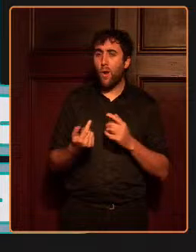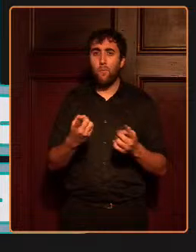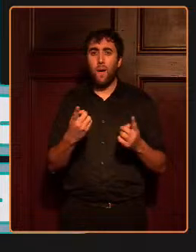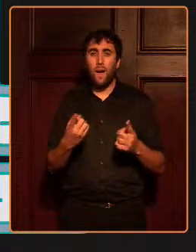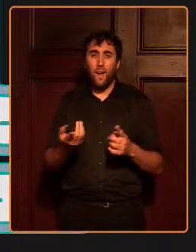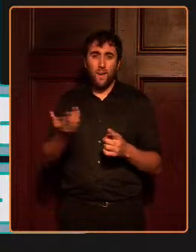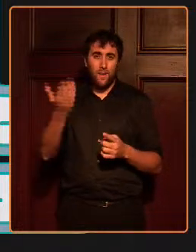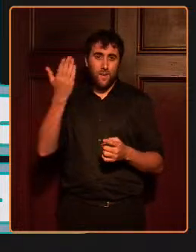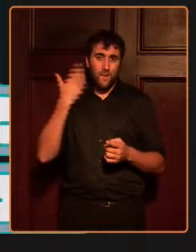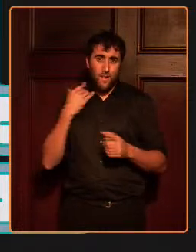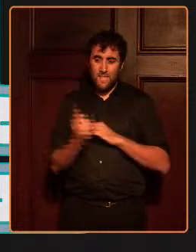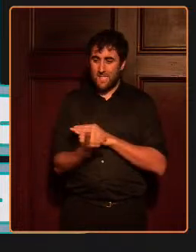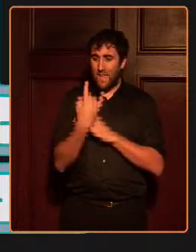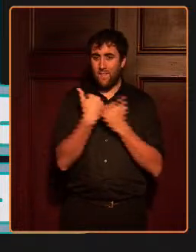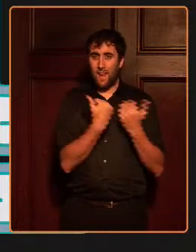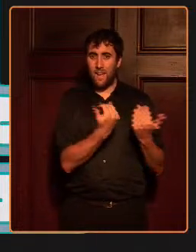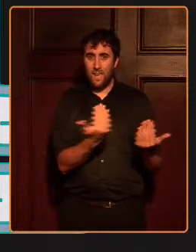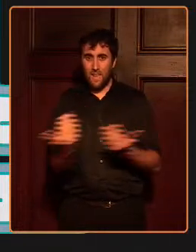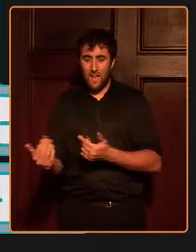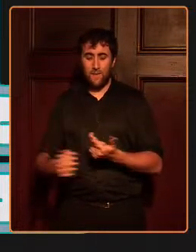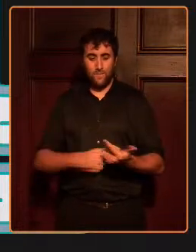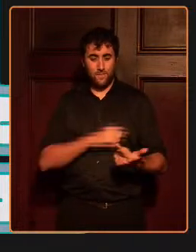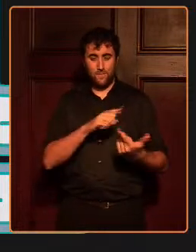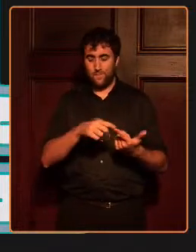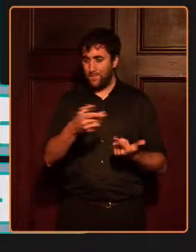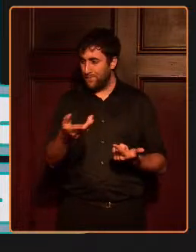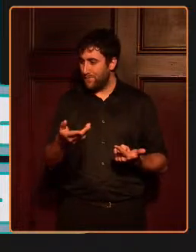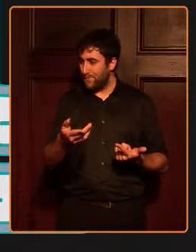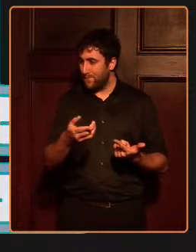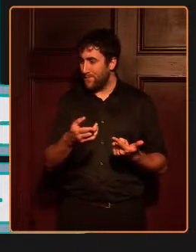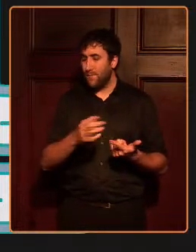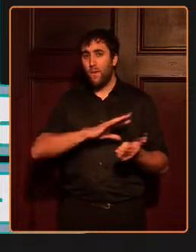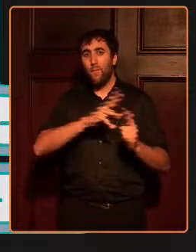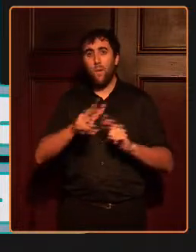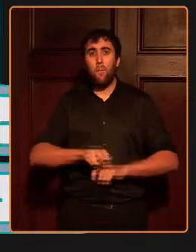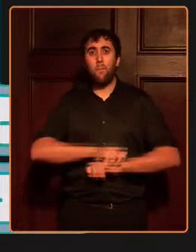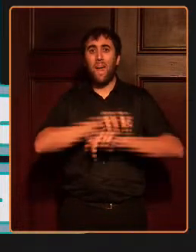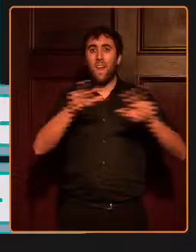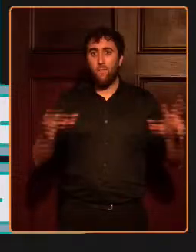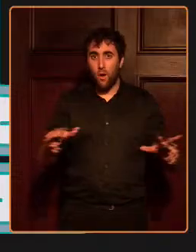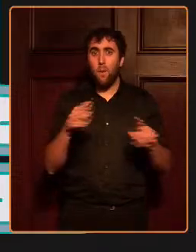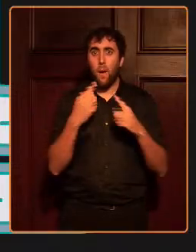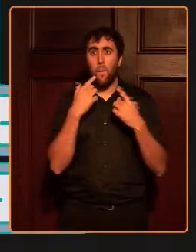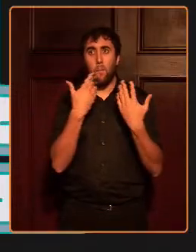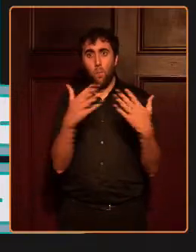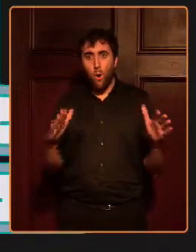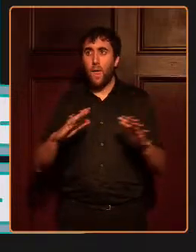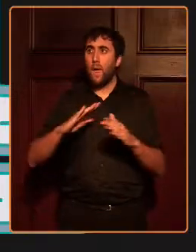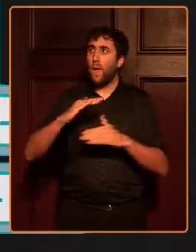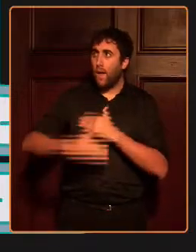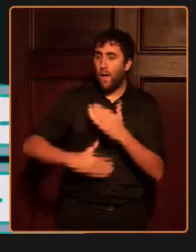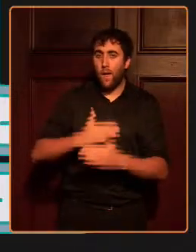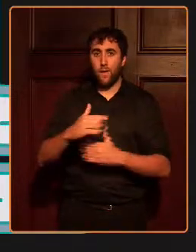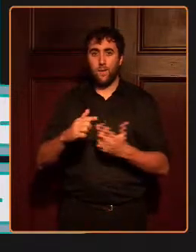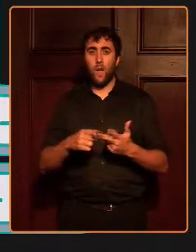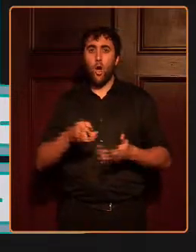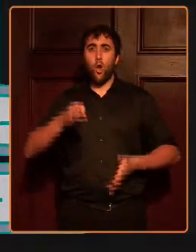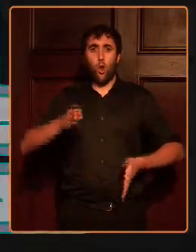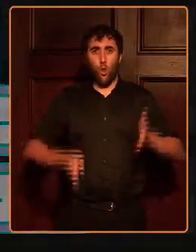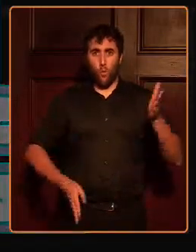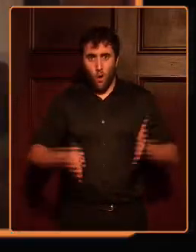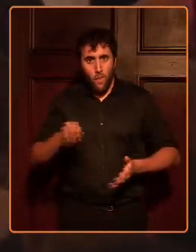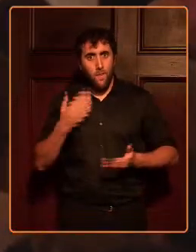entrega de las ceibalitas, lo que fue las plataformas que nos permitieron apuntalar trayectorias, la